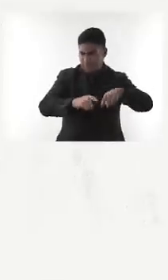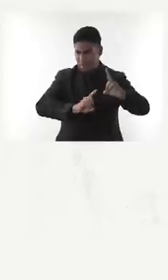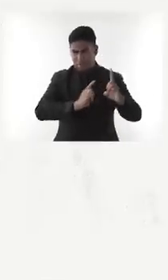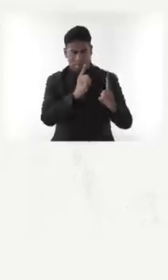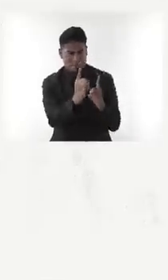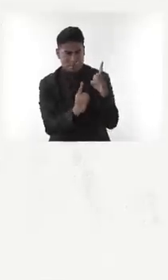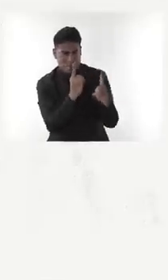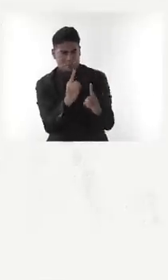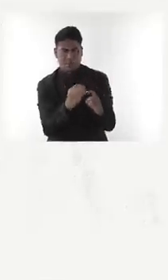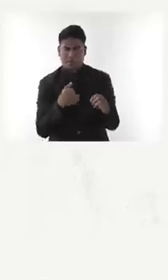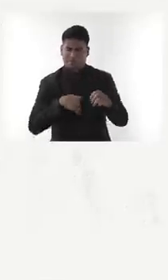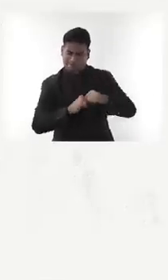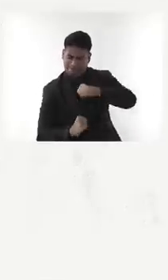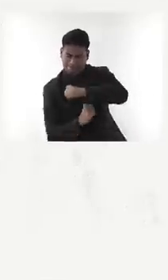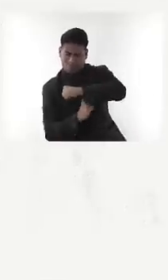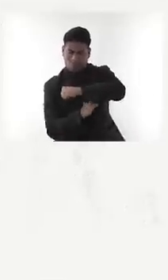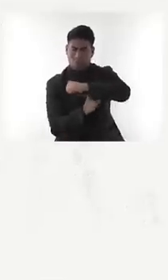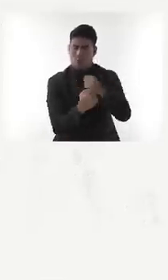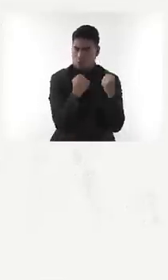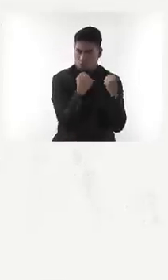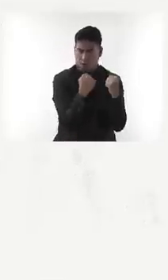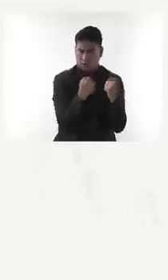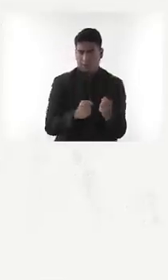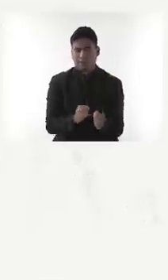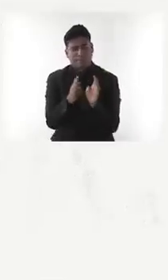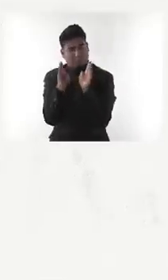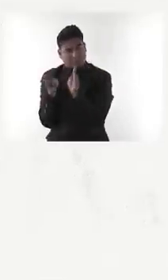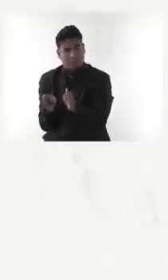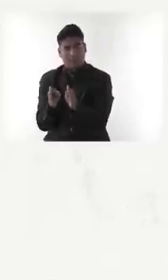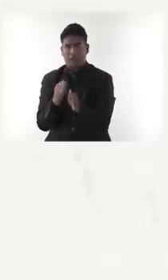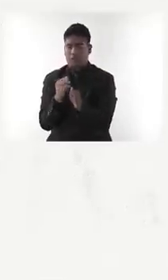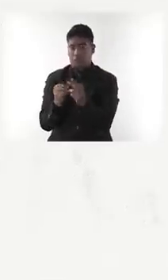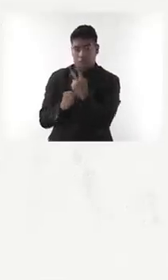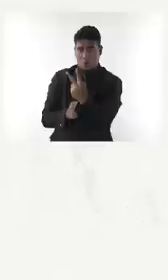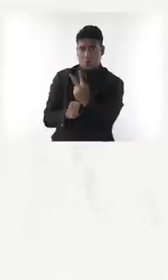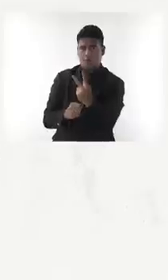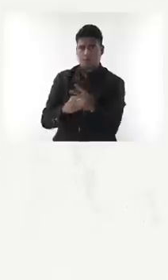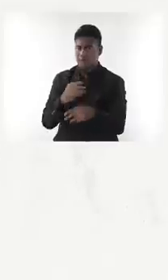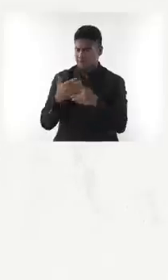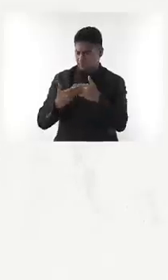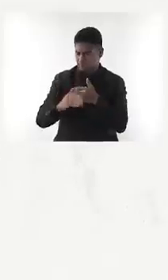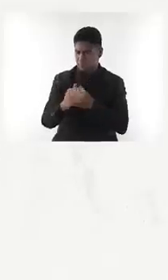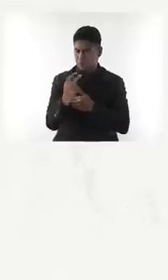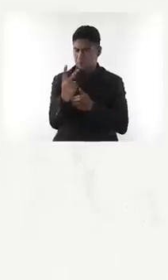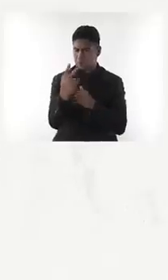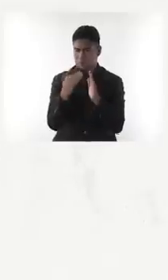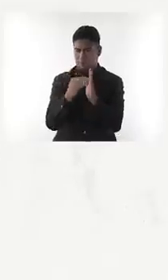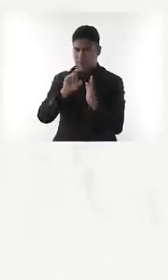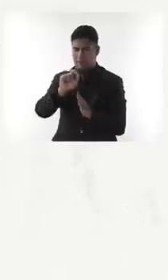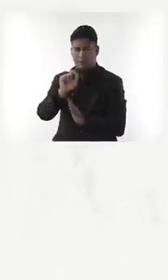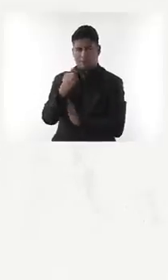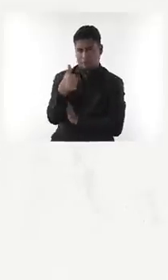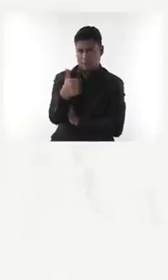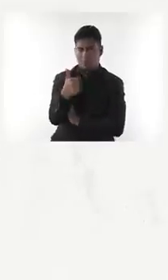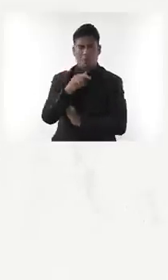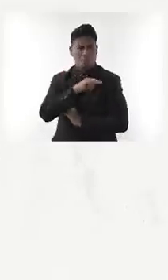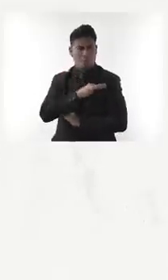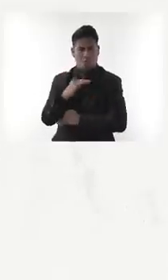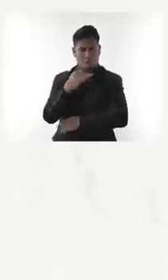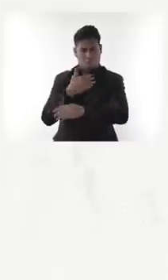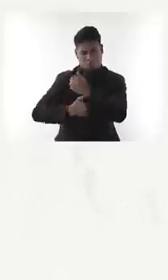el segundo, el diseñar un camino hacia el 2026 basado en alta